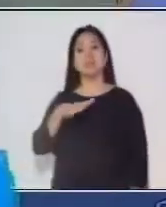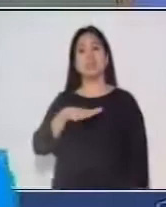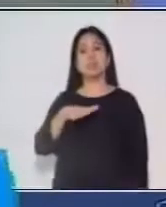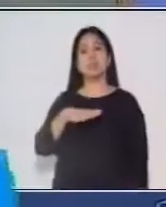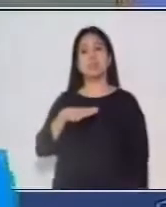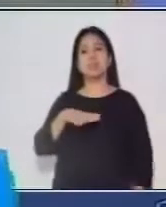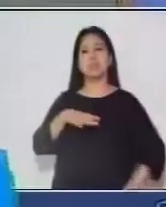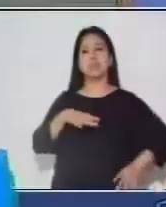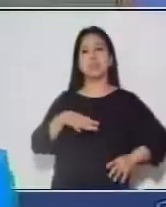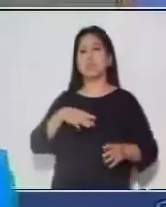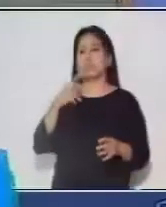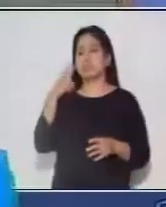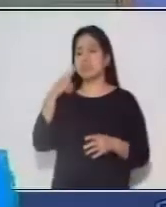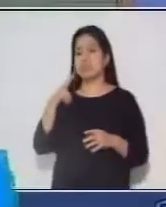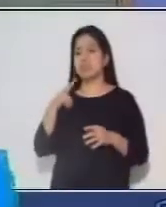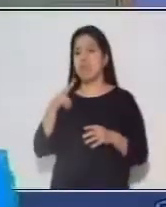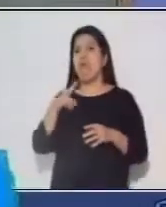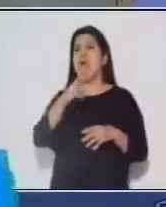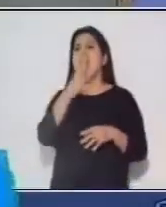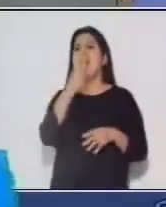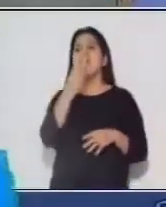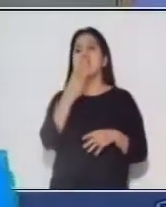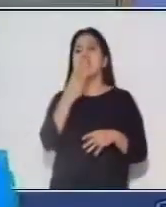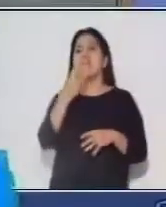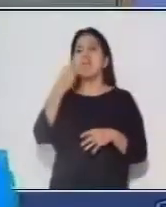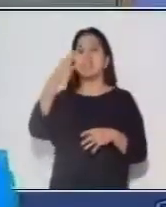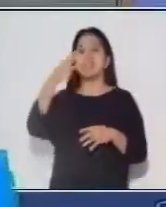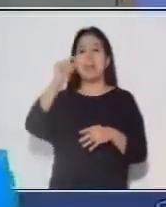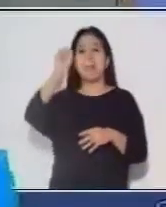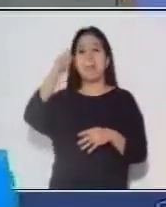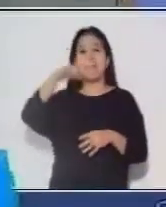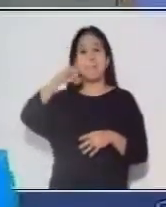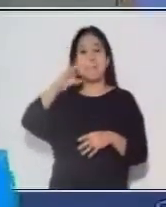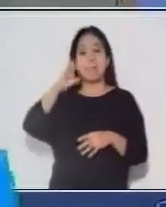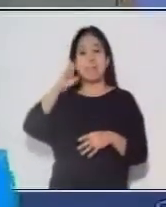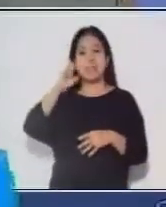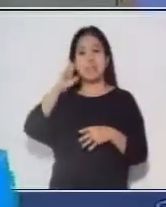3 pies equivalen a